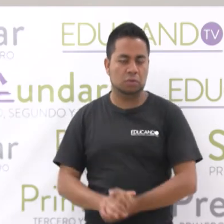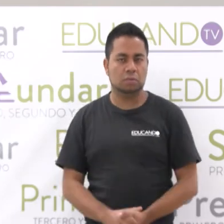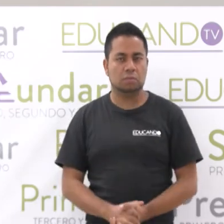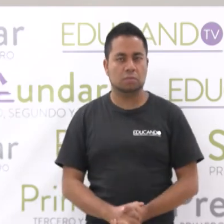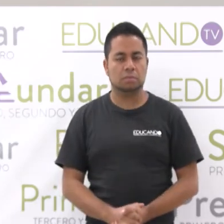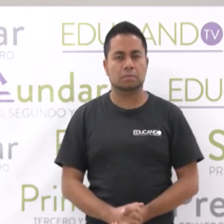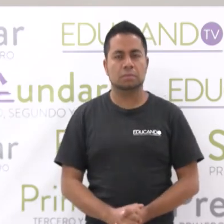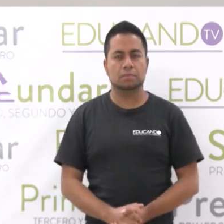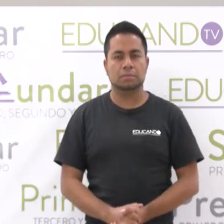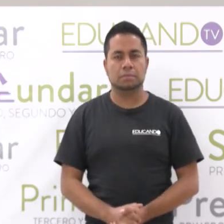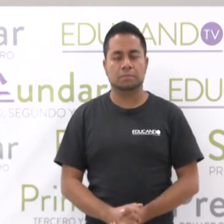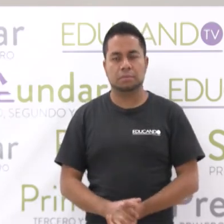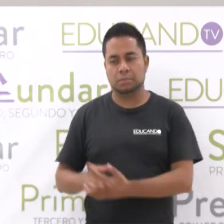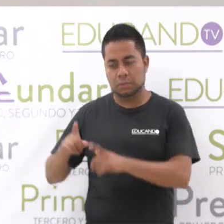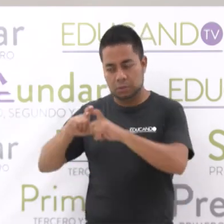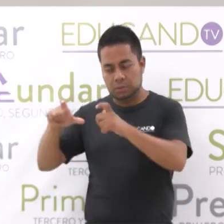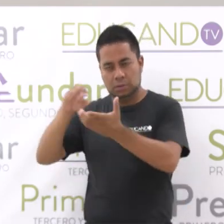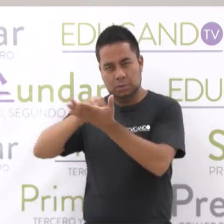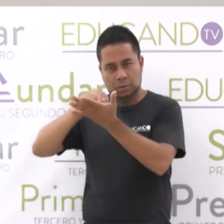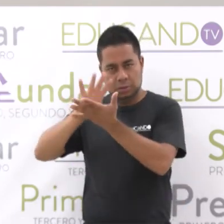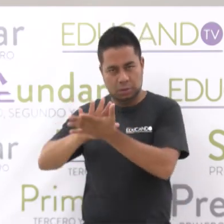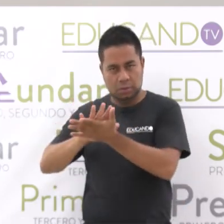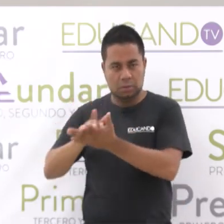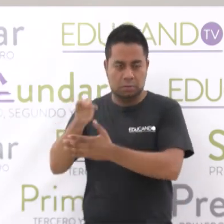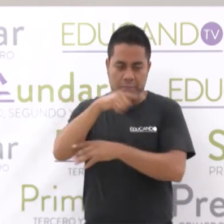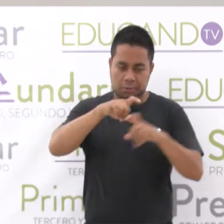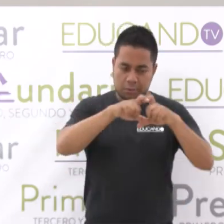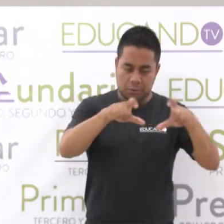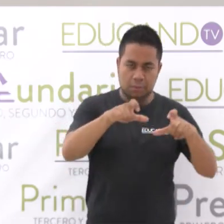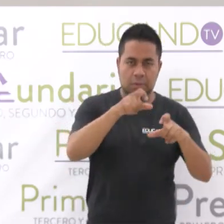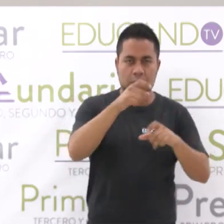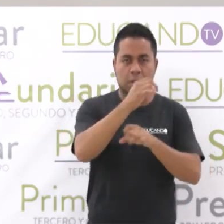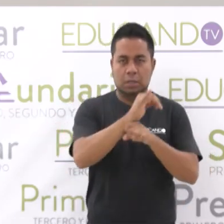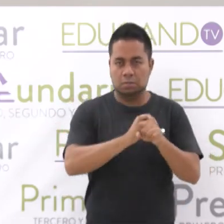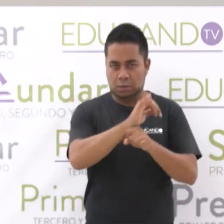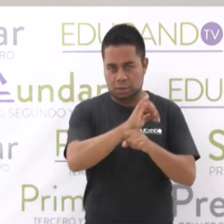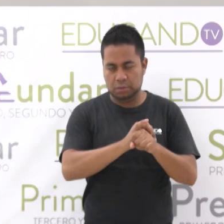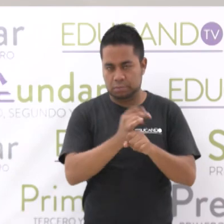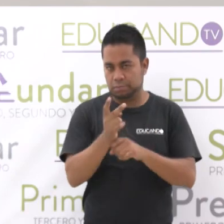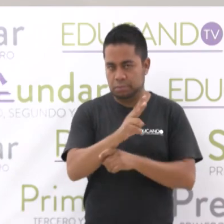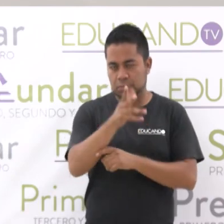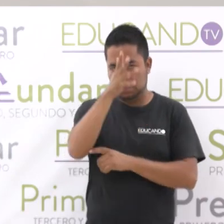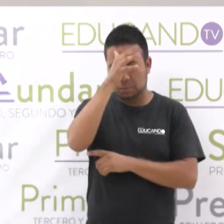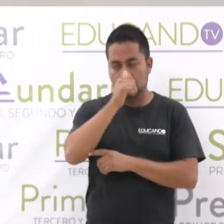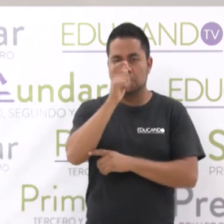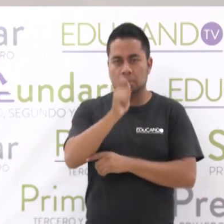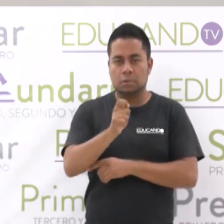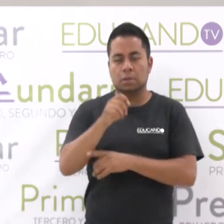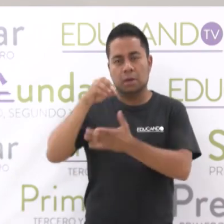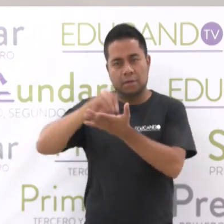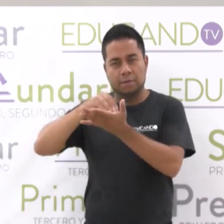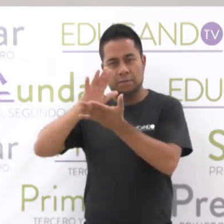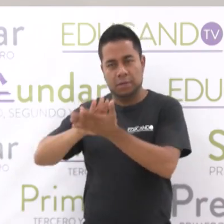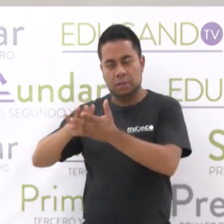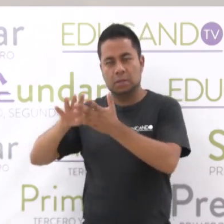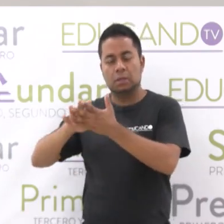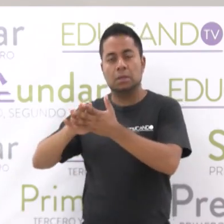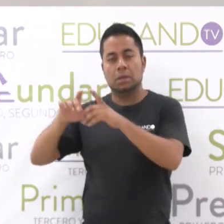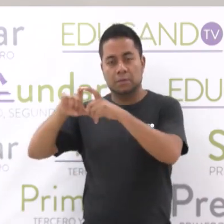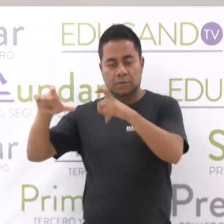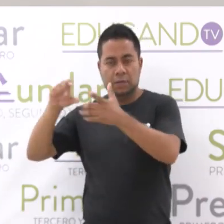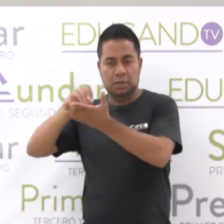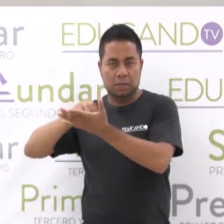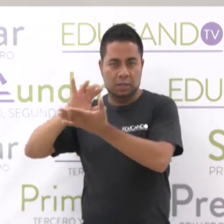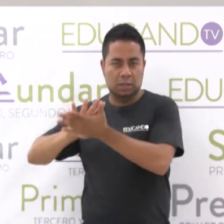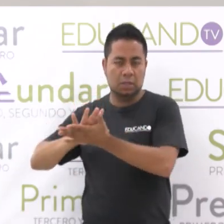de registro y las fichas de investigación. Acuérdense que las fichas de registro, en las